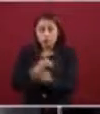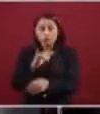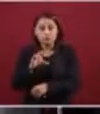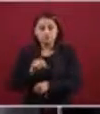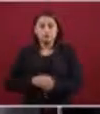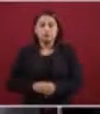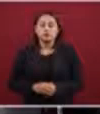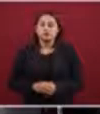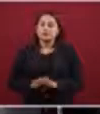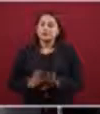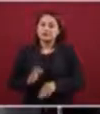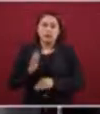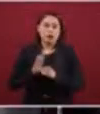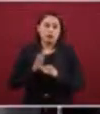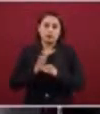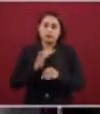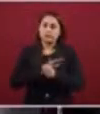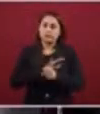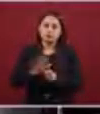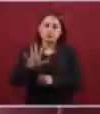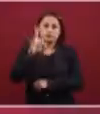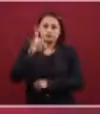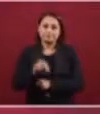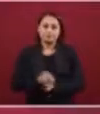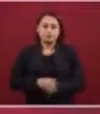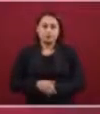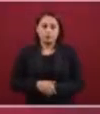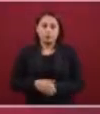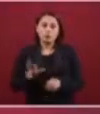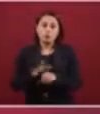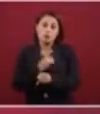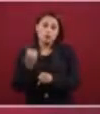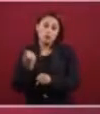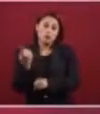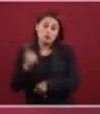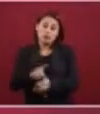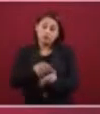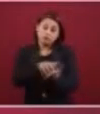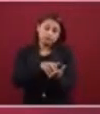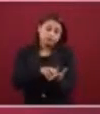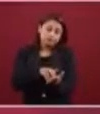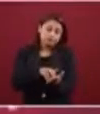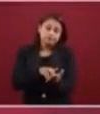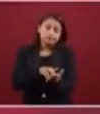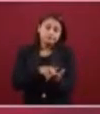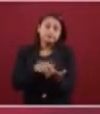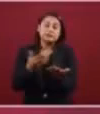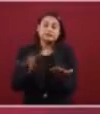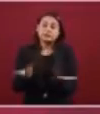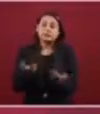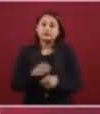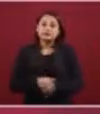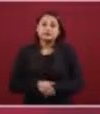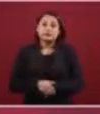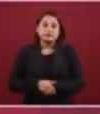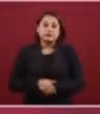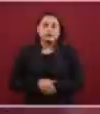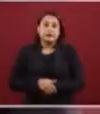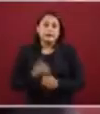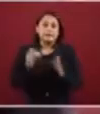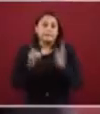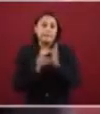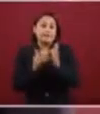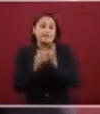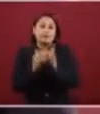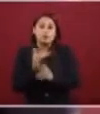extranjero. Pues en este momento es imposible por los recortes y por la austeridad de la que estoy hablando. Significarían esos millones que en